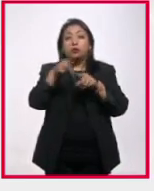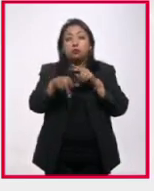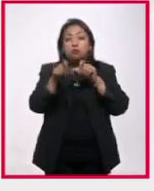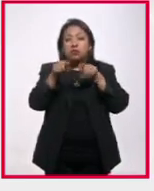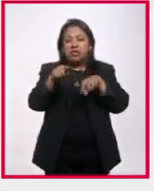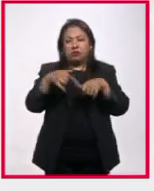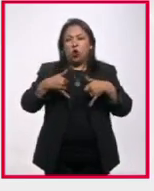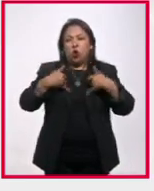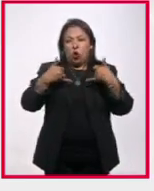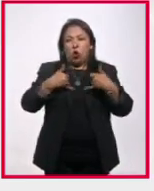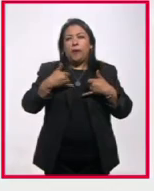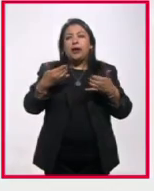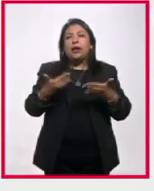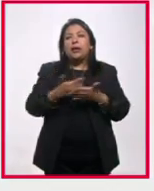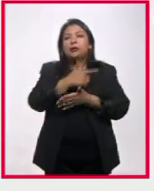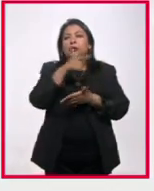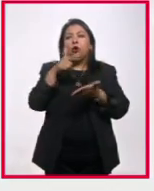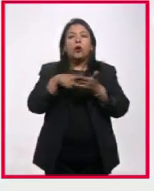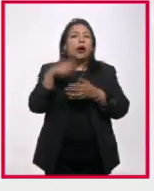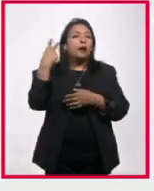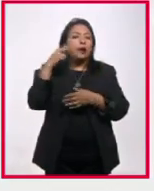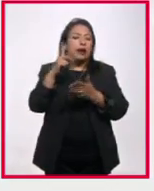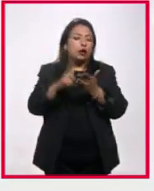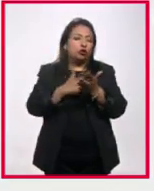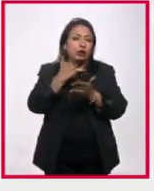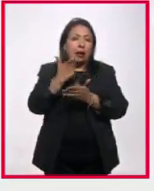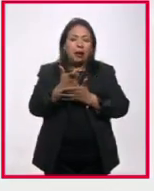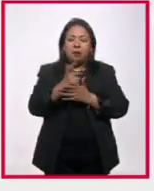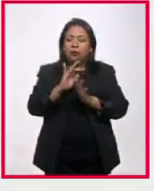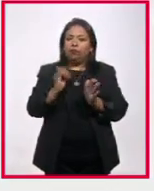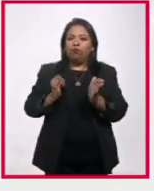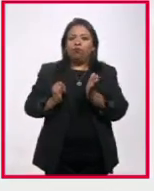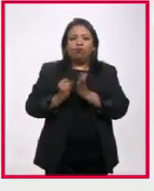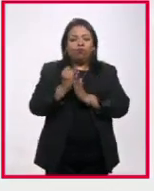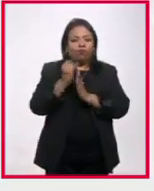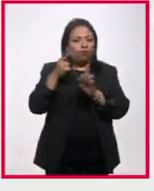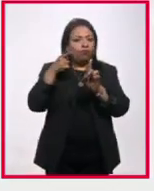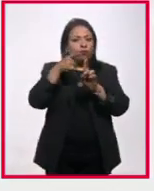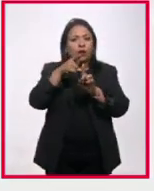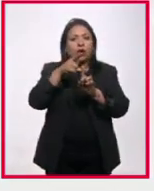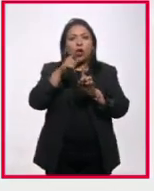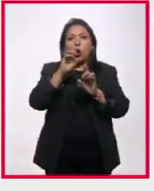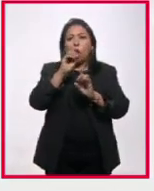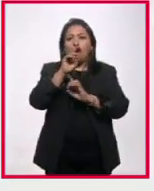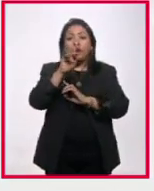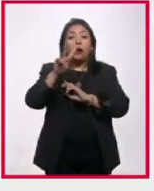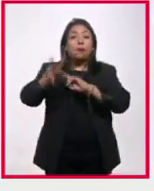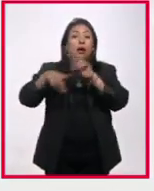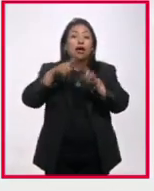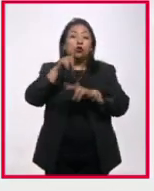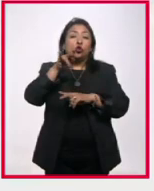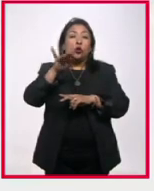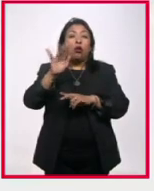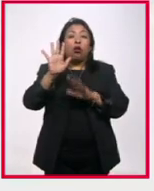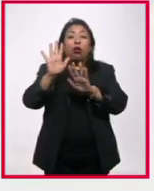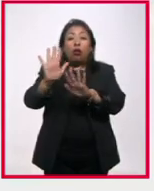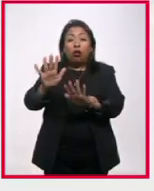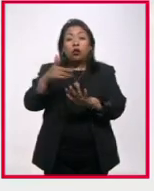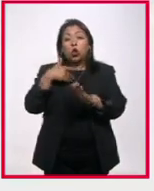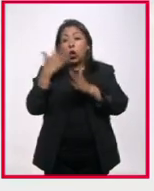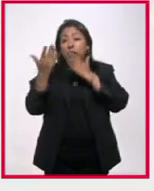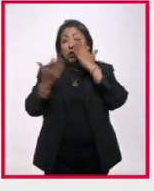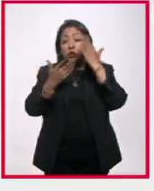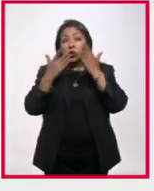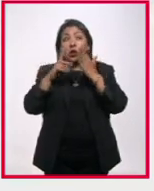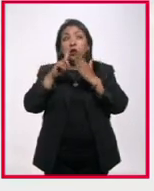mismo joven, originario de Xalapa, Veracruz, decide dedicarse a la ópera. Se va a Zurich. Más tardó en instalarse como